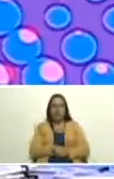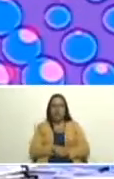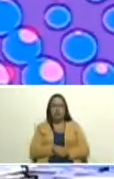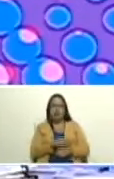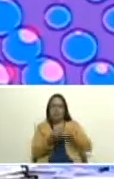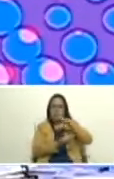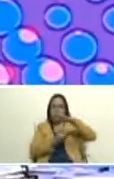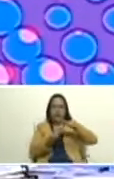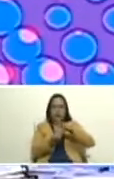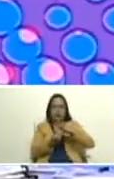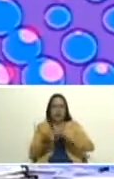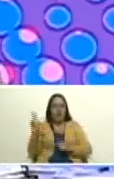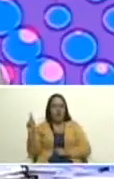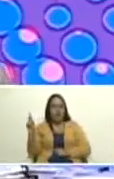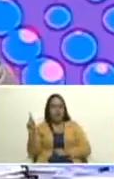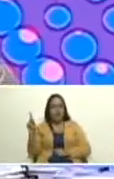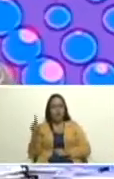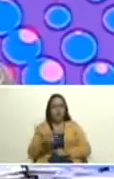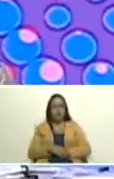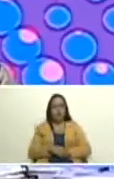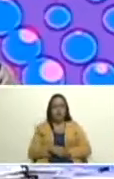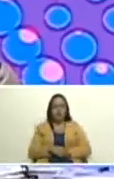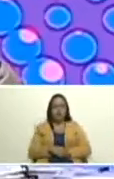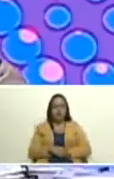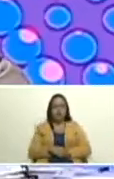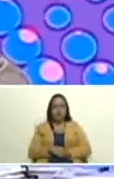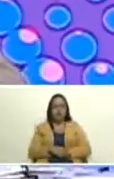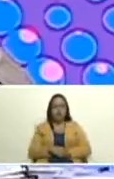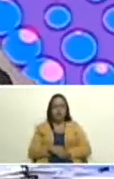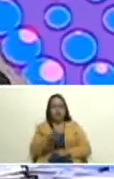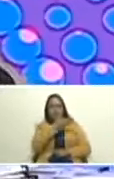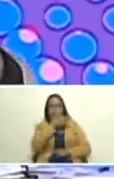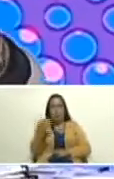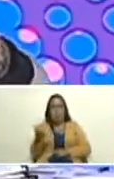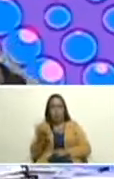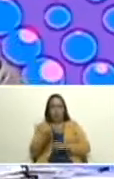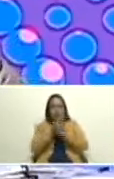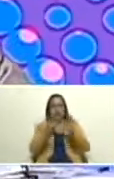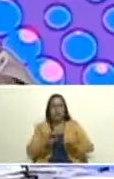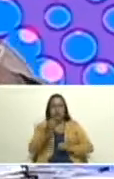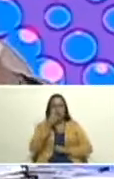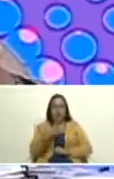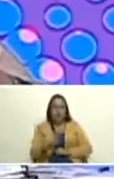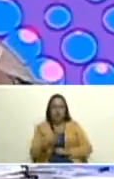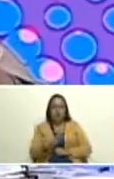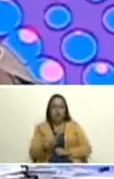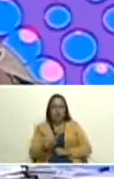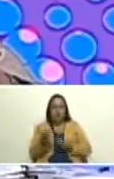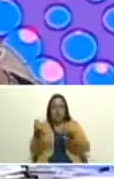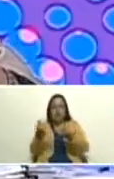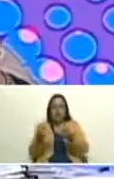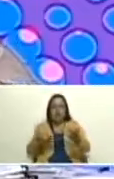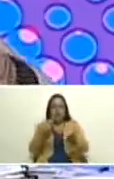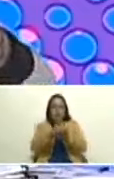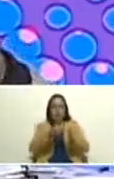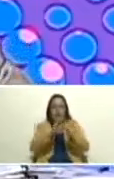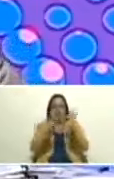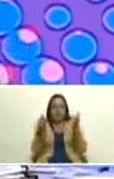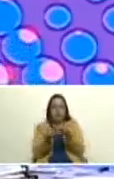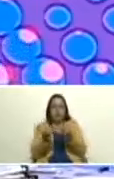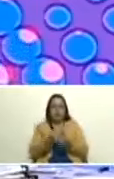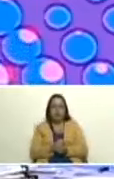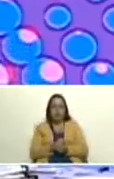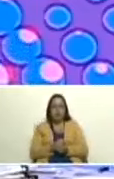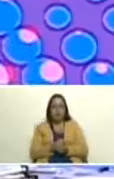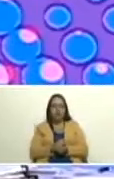fundamental. Y en segundo lugar, la recuperación del estado de bienestar, el ingreso de la familia, ¿verdad? La